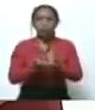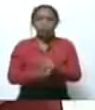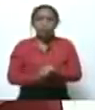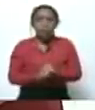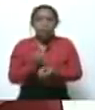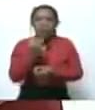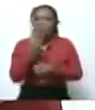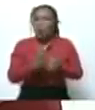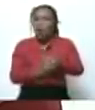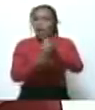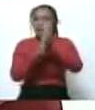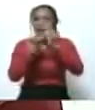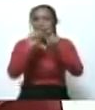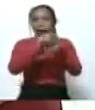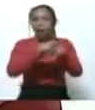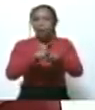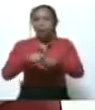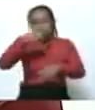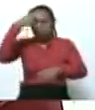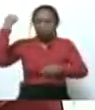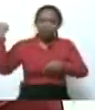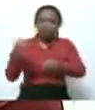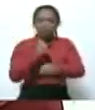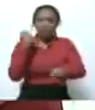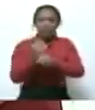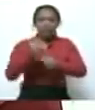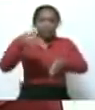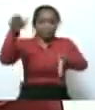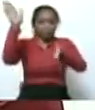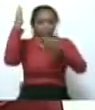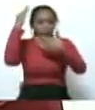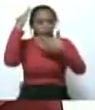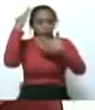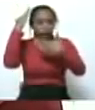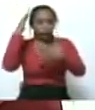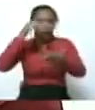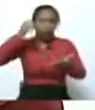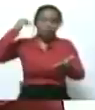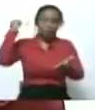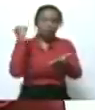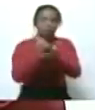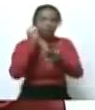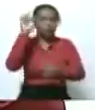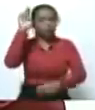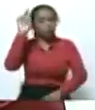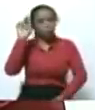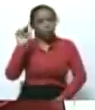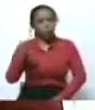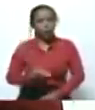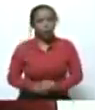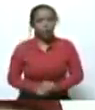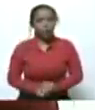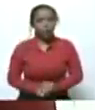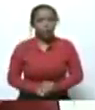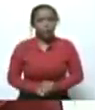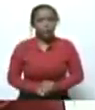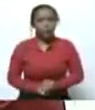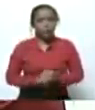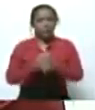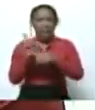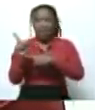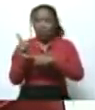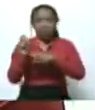¿Cuántos líderes campesinos, trabajadores, indígenas, son asesinados diariamente? Eso no es